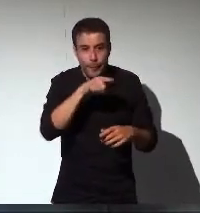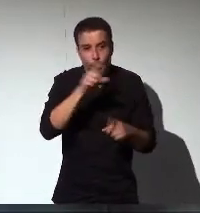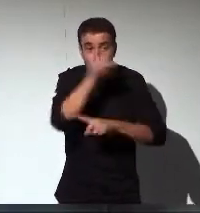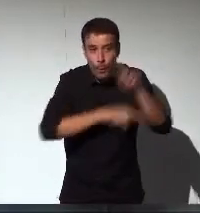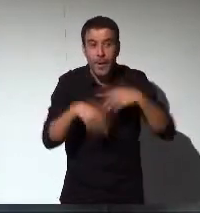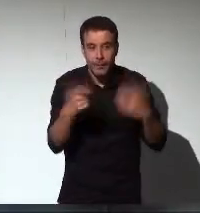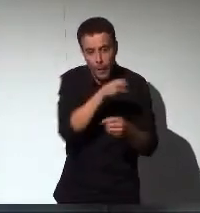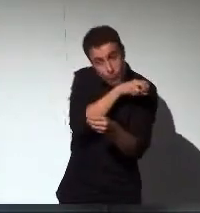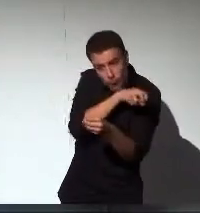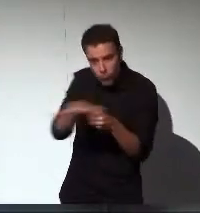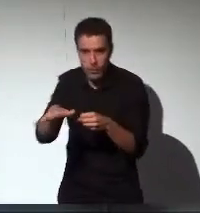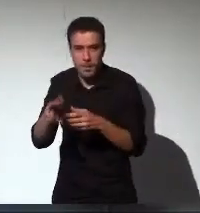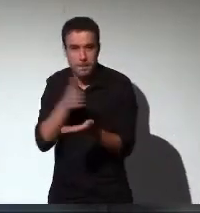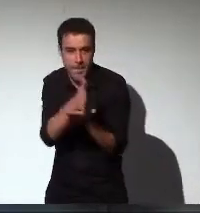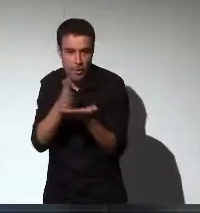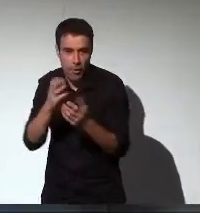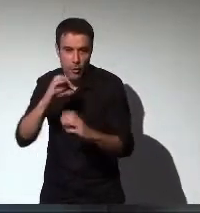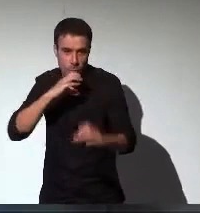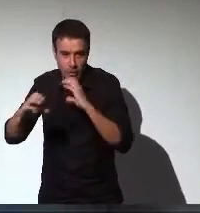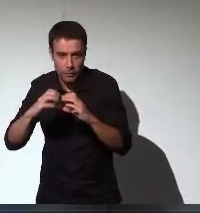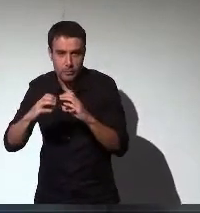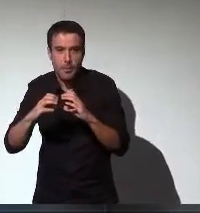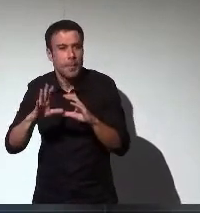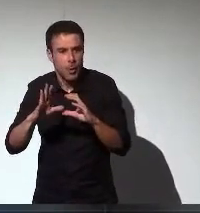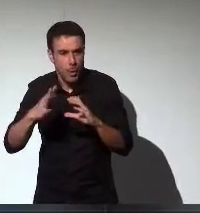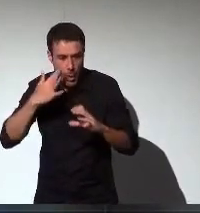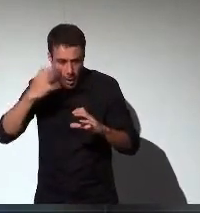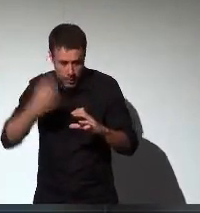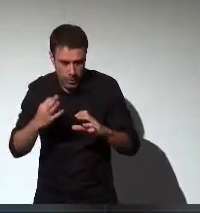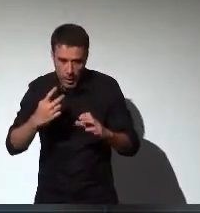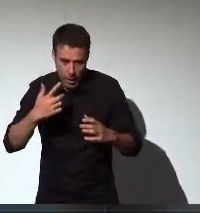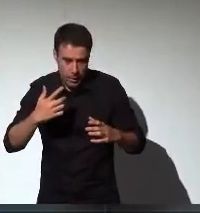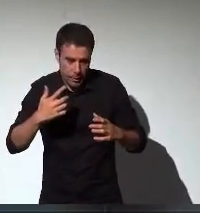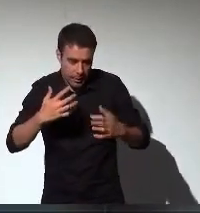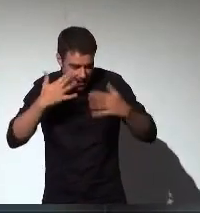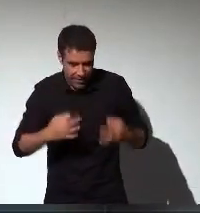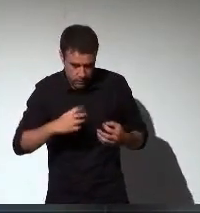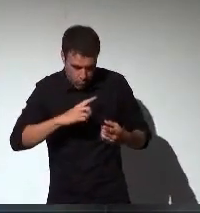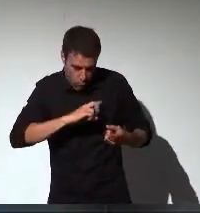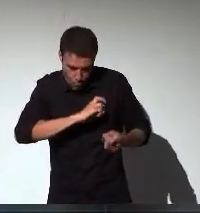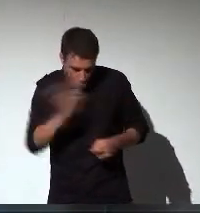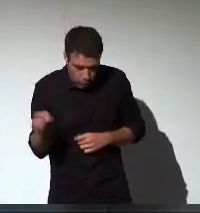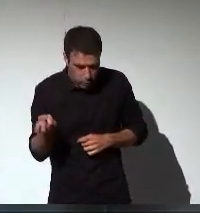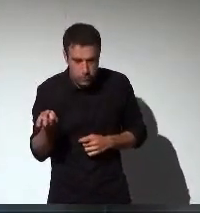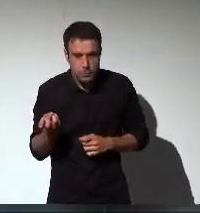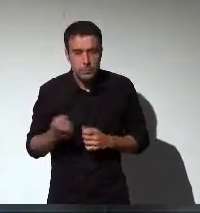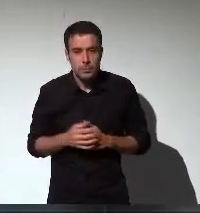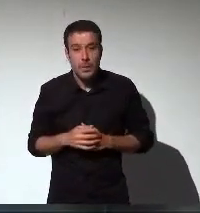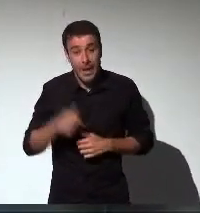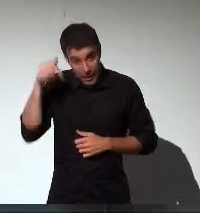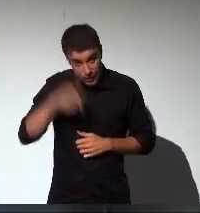comunicación potente, la realidad es tozuda. Y esto que es un Congreso